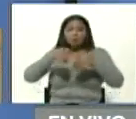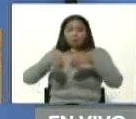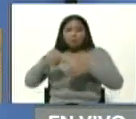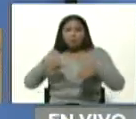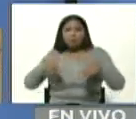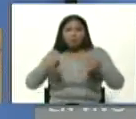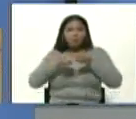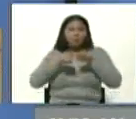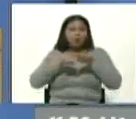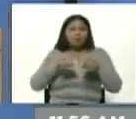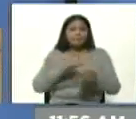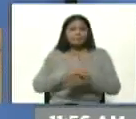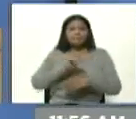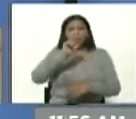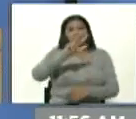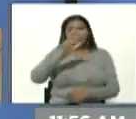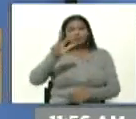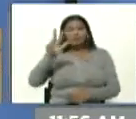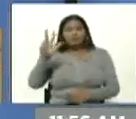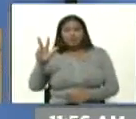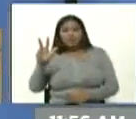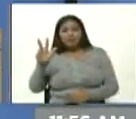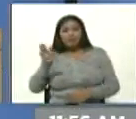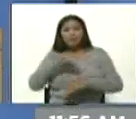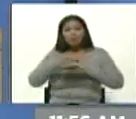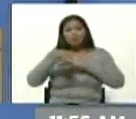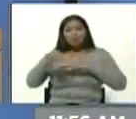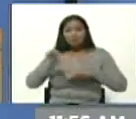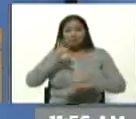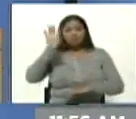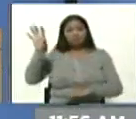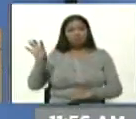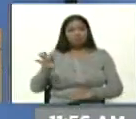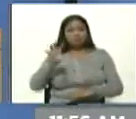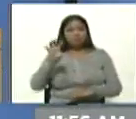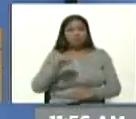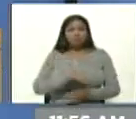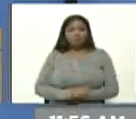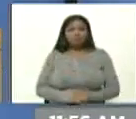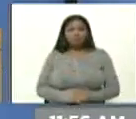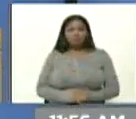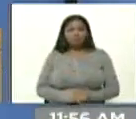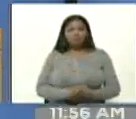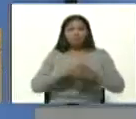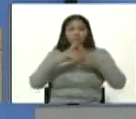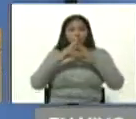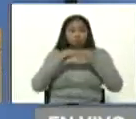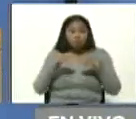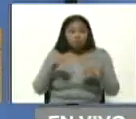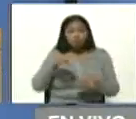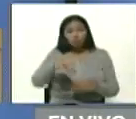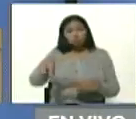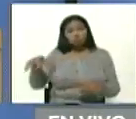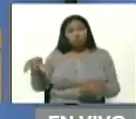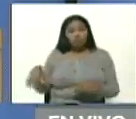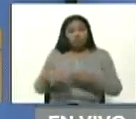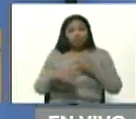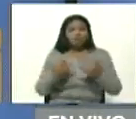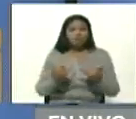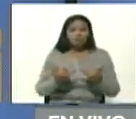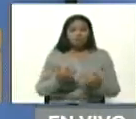centros de votación en 333 municipios del país. 333, todos los estados, todos